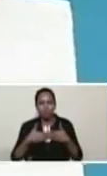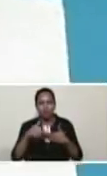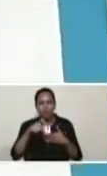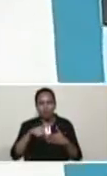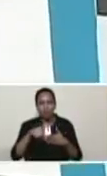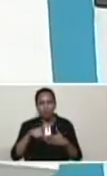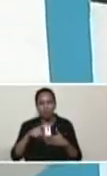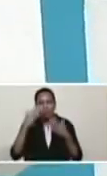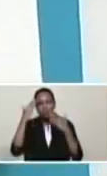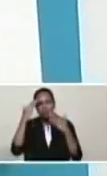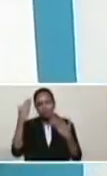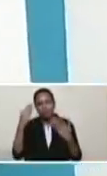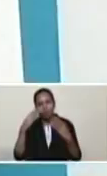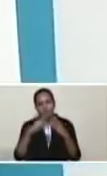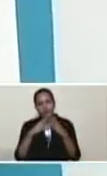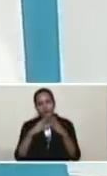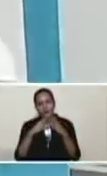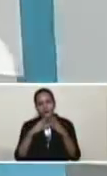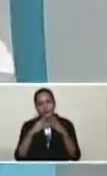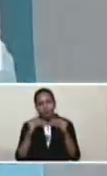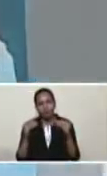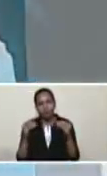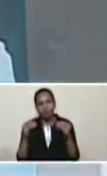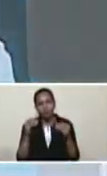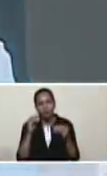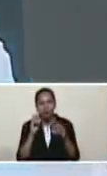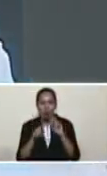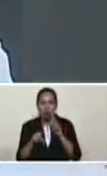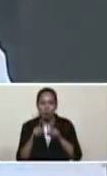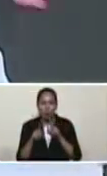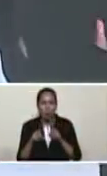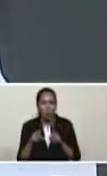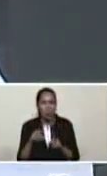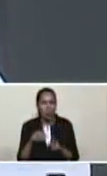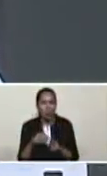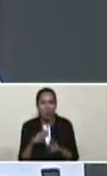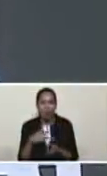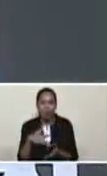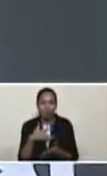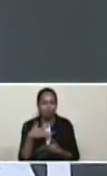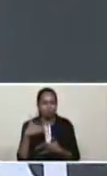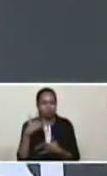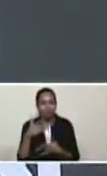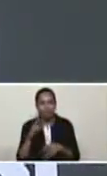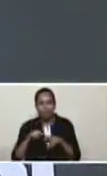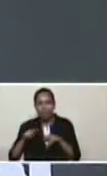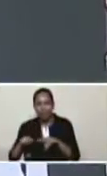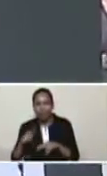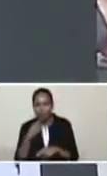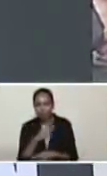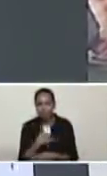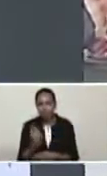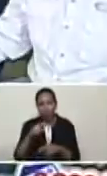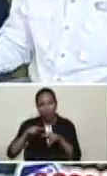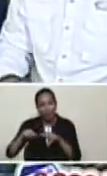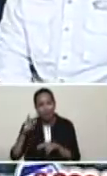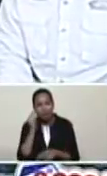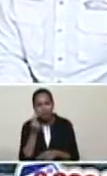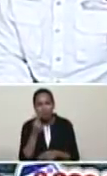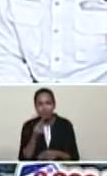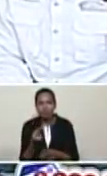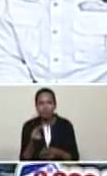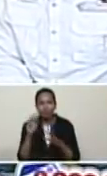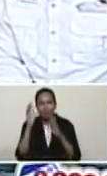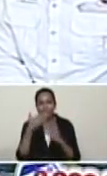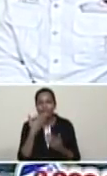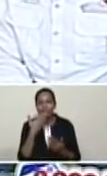con el saludo de la ingenuidad, la inocencia y la pureza de una niña. Yo quiero que Marieli despida este pase.